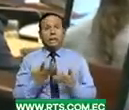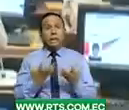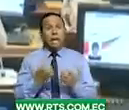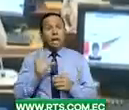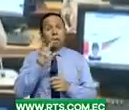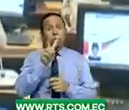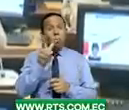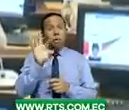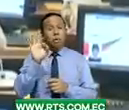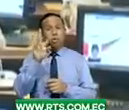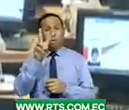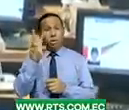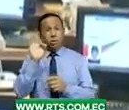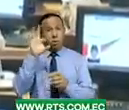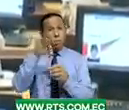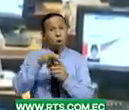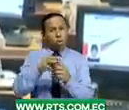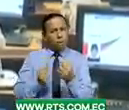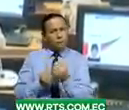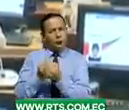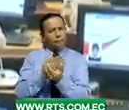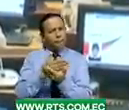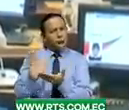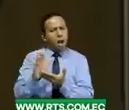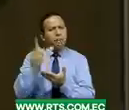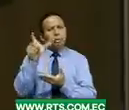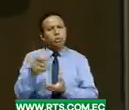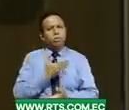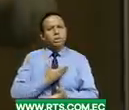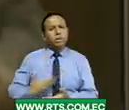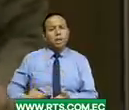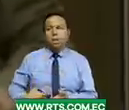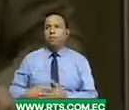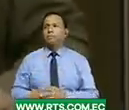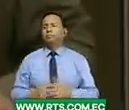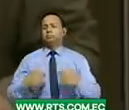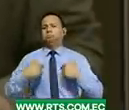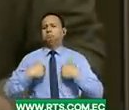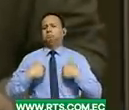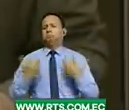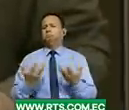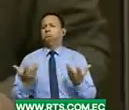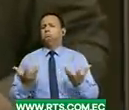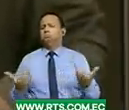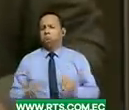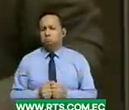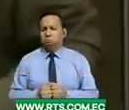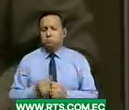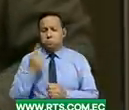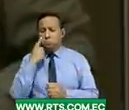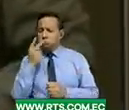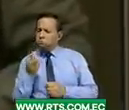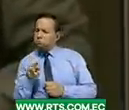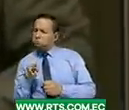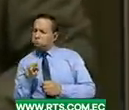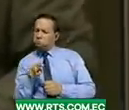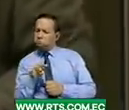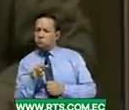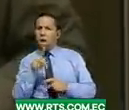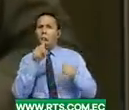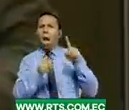votos, censurar y destituir al primer mandatario. Que hoy miré que incorporaban prueba